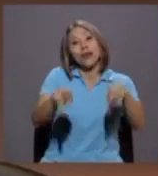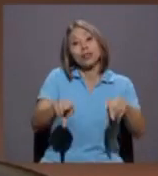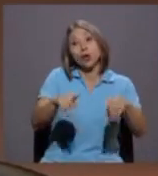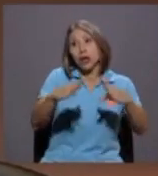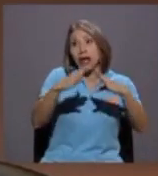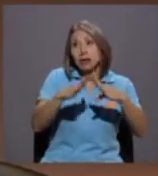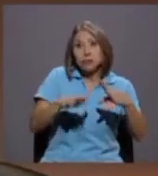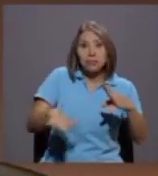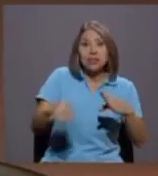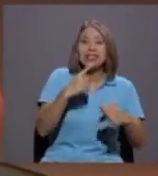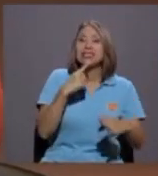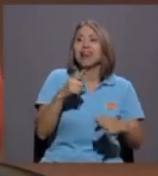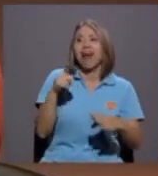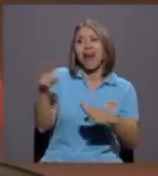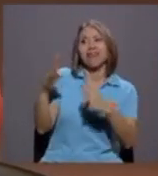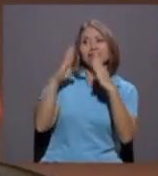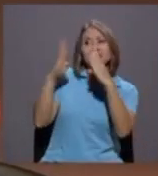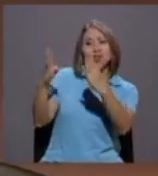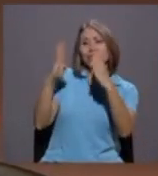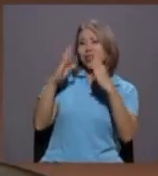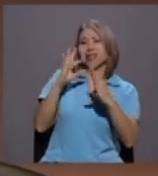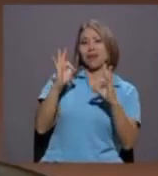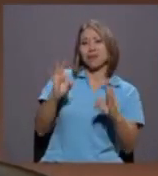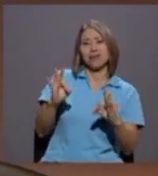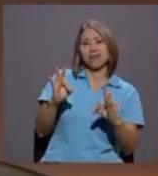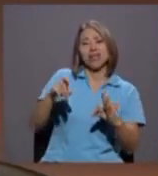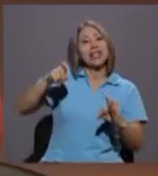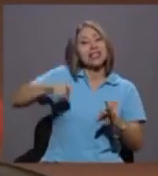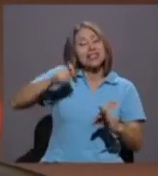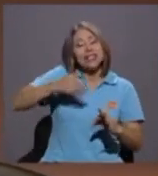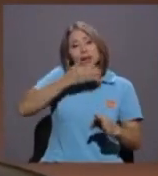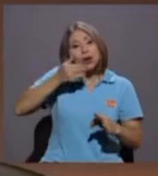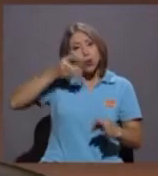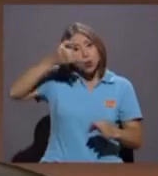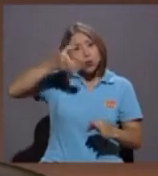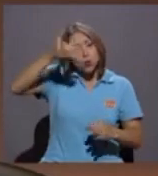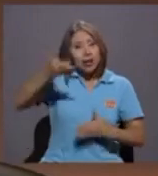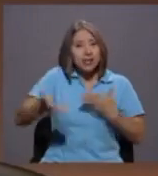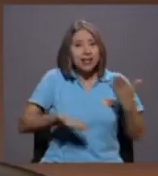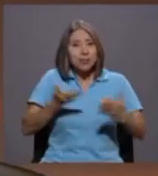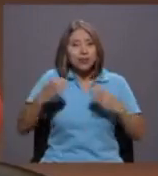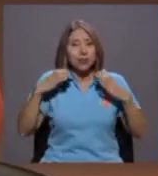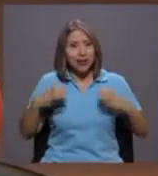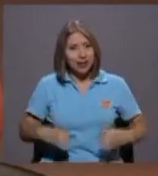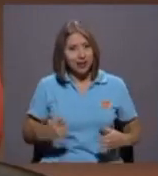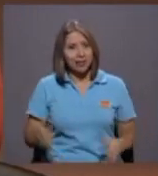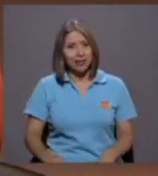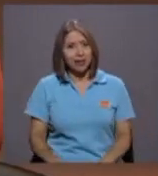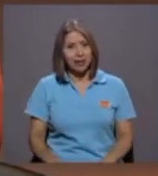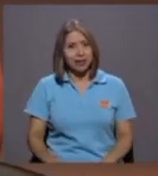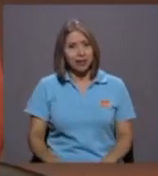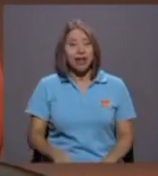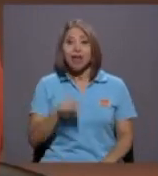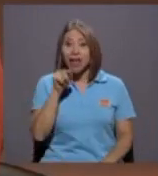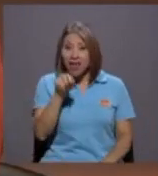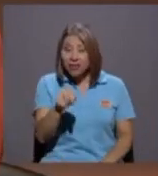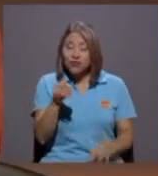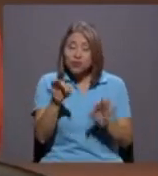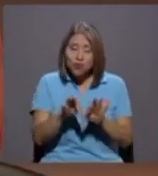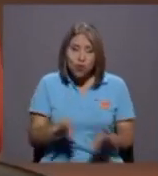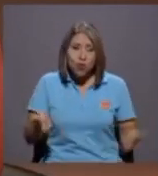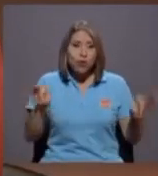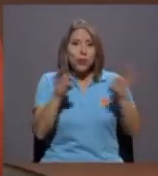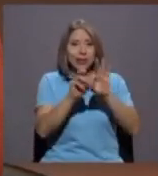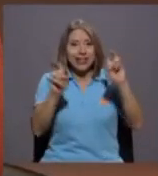mayor cultura de servicio al usuario, de servicio al cliente, dice el ciudadano, ¿verdad? Entonces, ese es un tema muy importante. Mientras